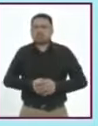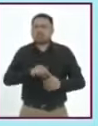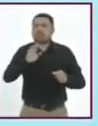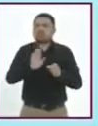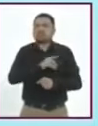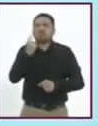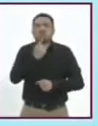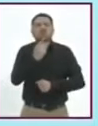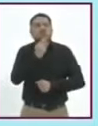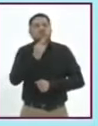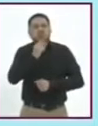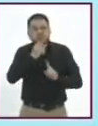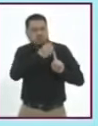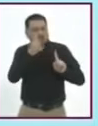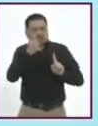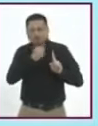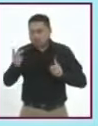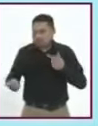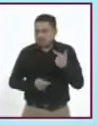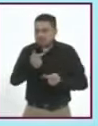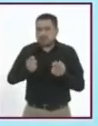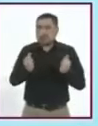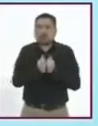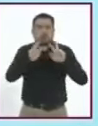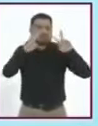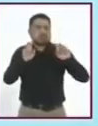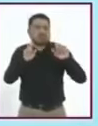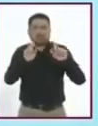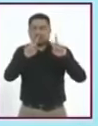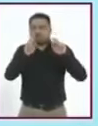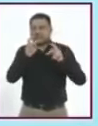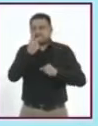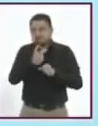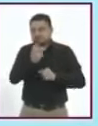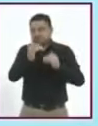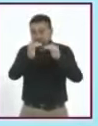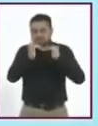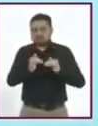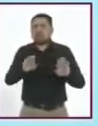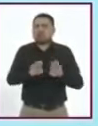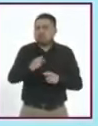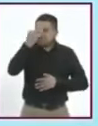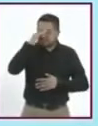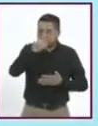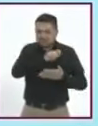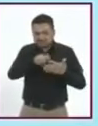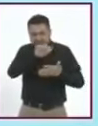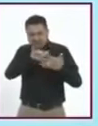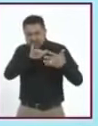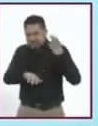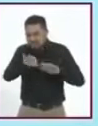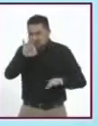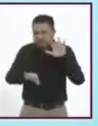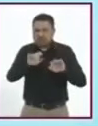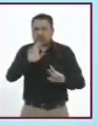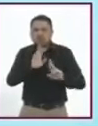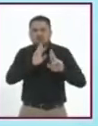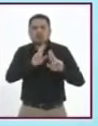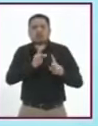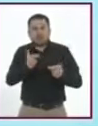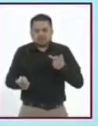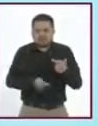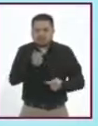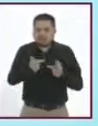qué es útil organizar las preguntas en temas y subtemas? ¿Cómo saben que los textos seleccionados responden a las